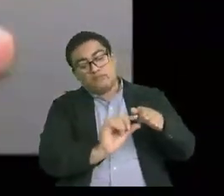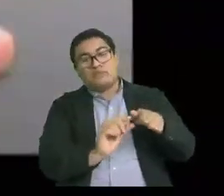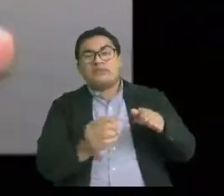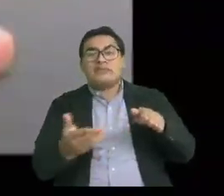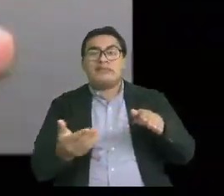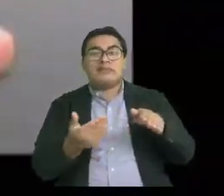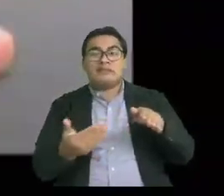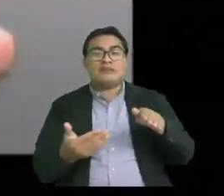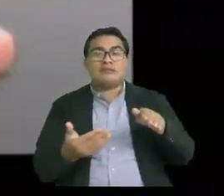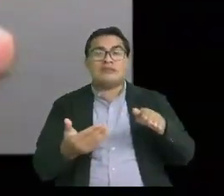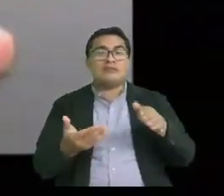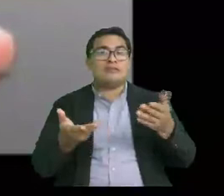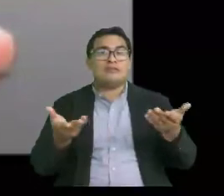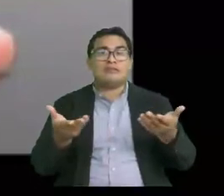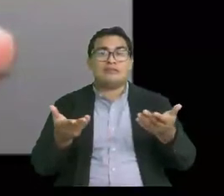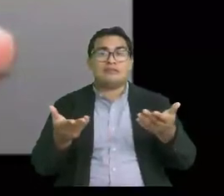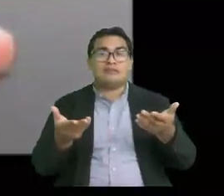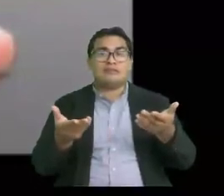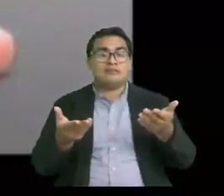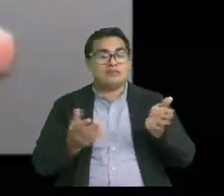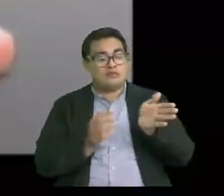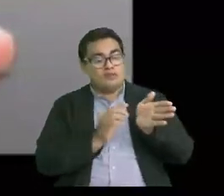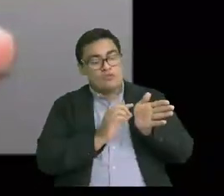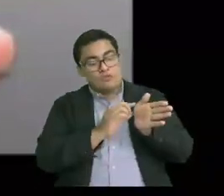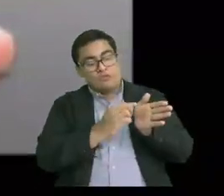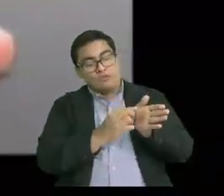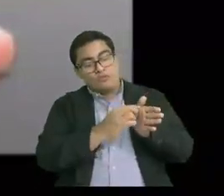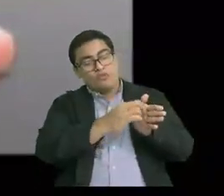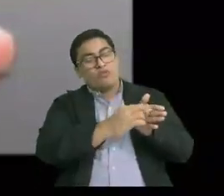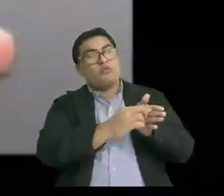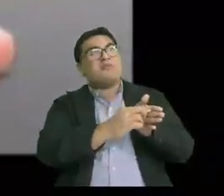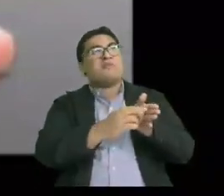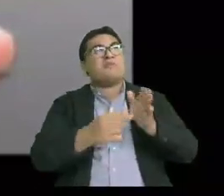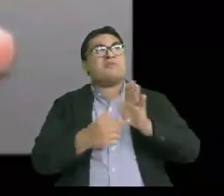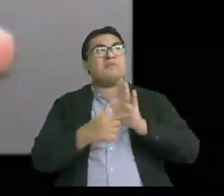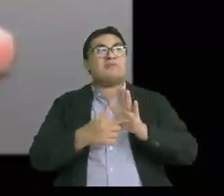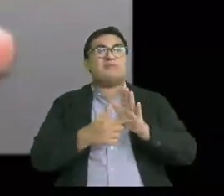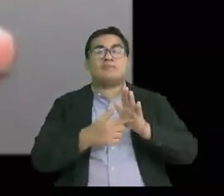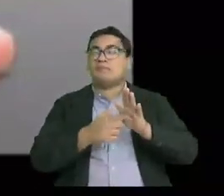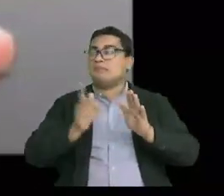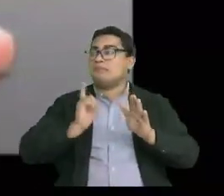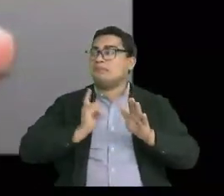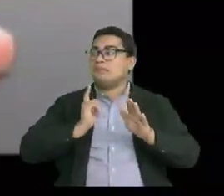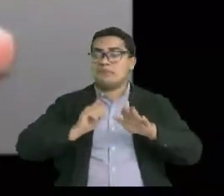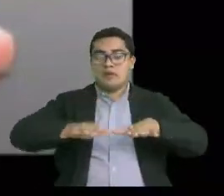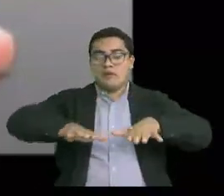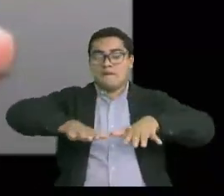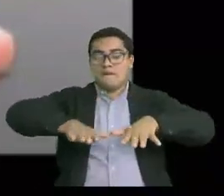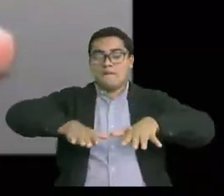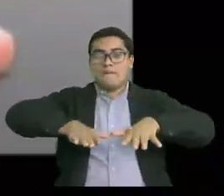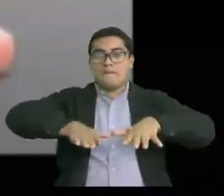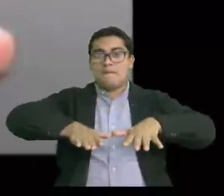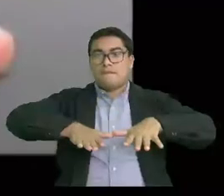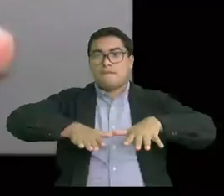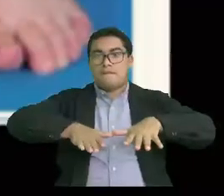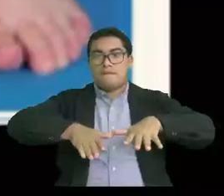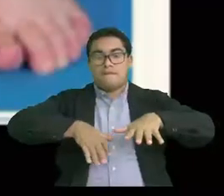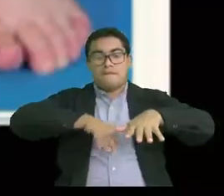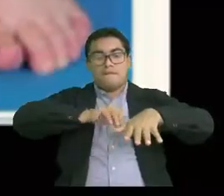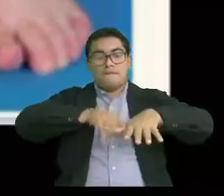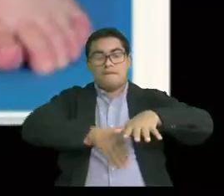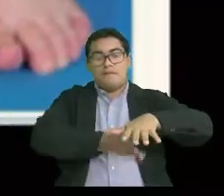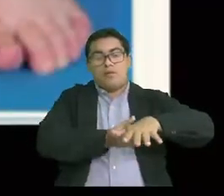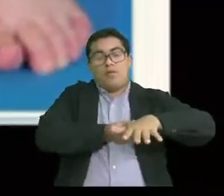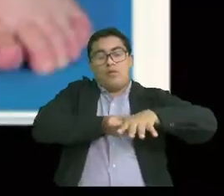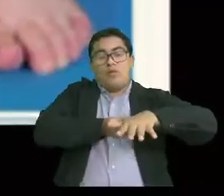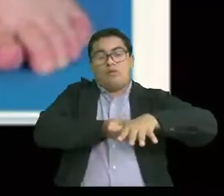es el arco que se forma, ¿no?, normalmente. Hay un valgo del retropié. Valgo es que el talón se mete hacia adentro,